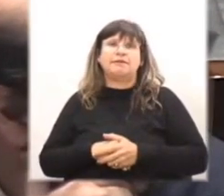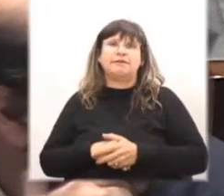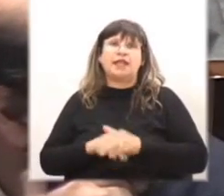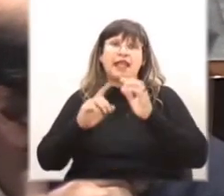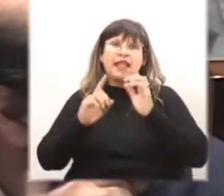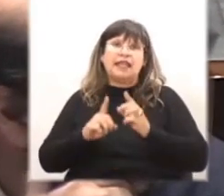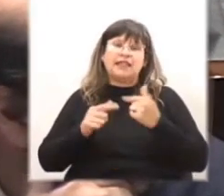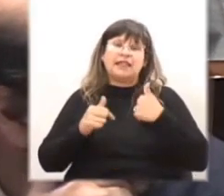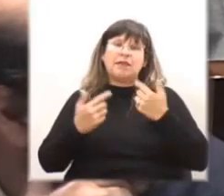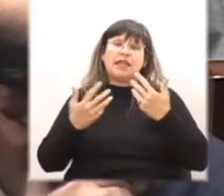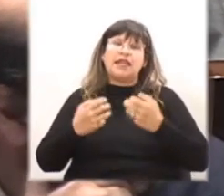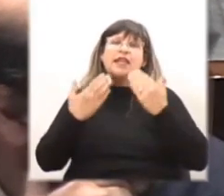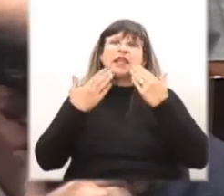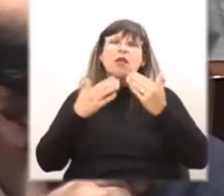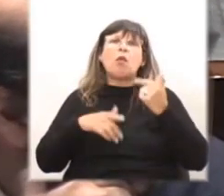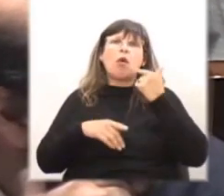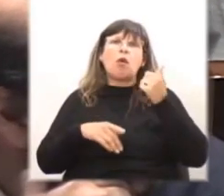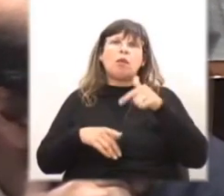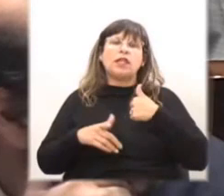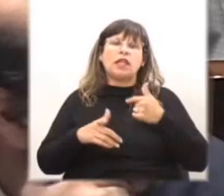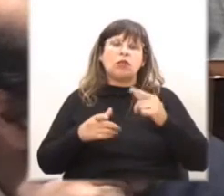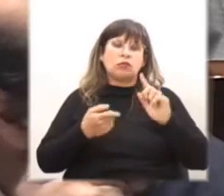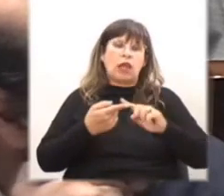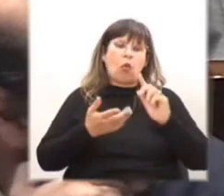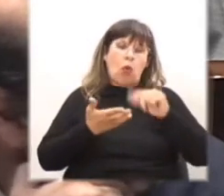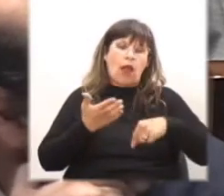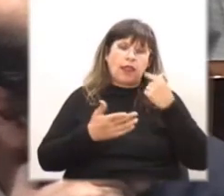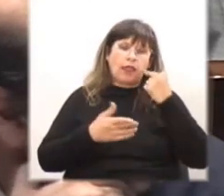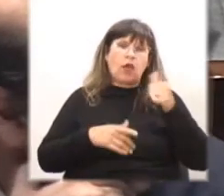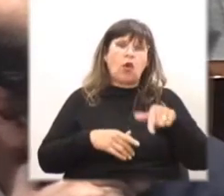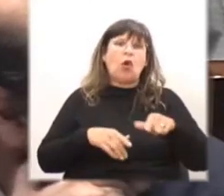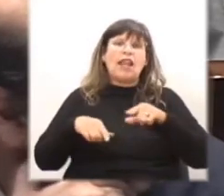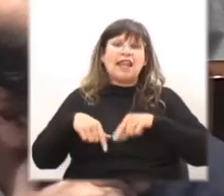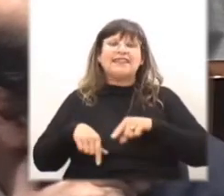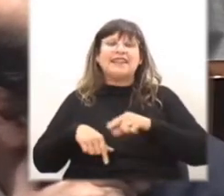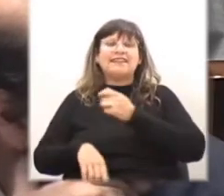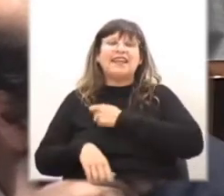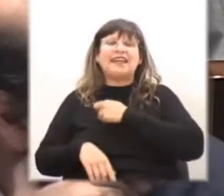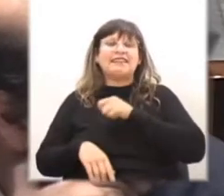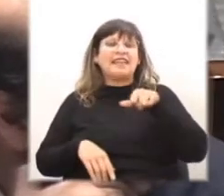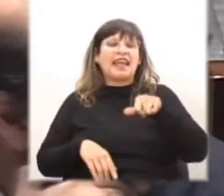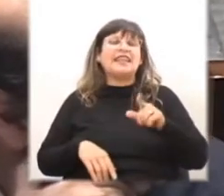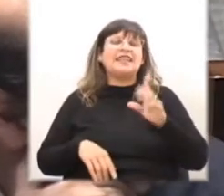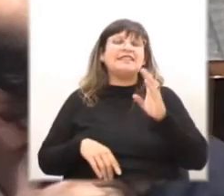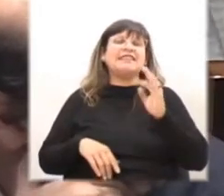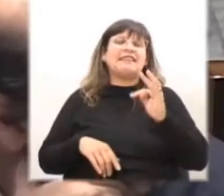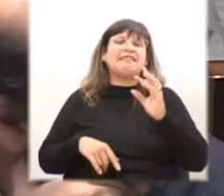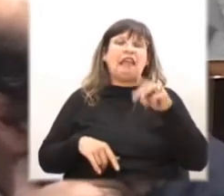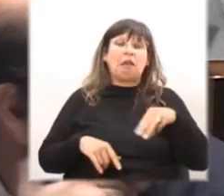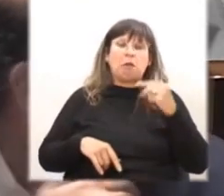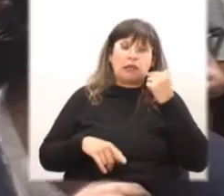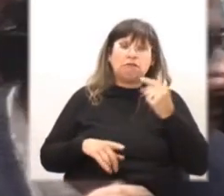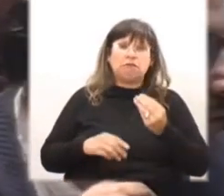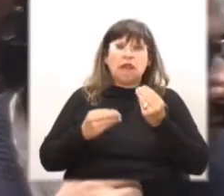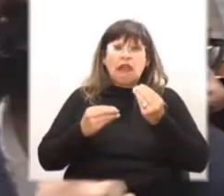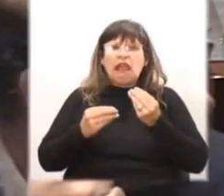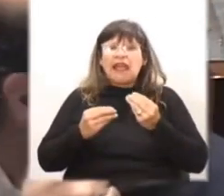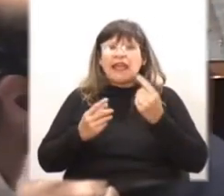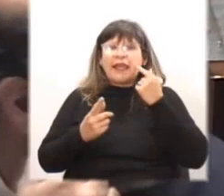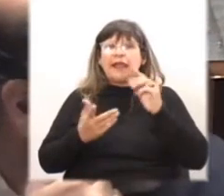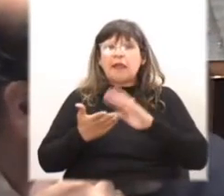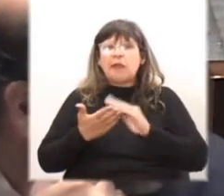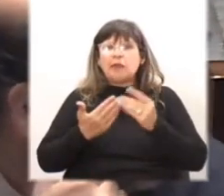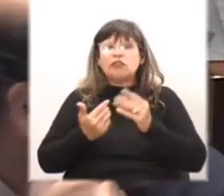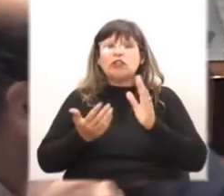También queremos consultar el convenio entre CTM y la Intendencia de Artigas. Puntualmente saber en qué consiste el